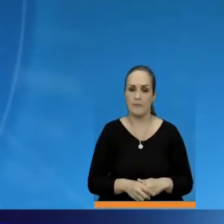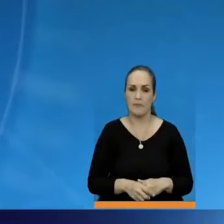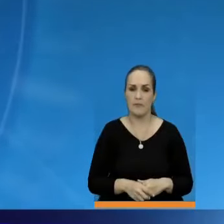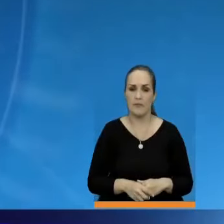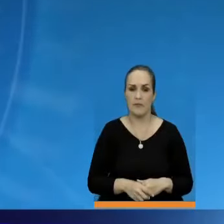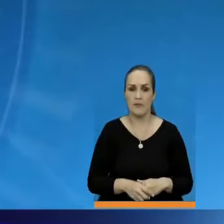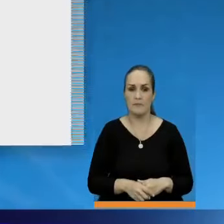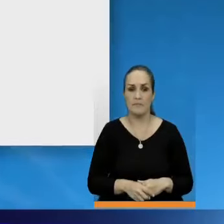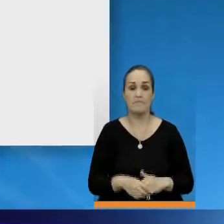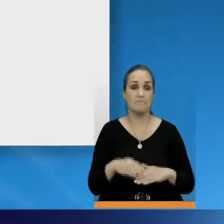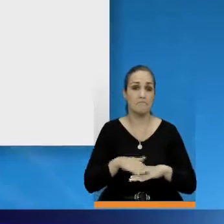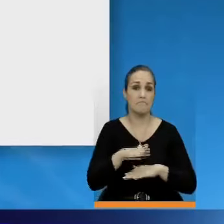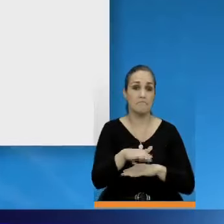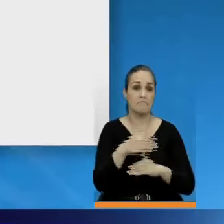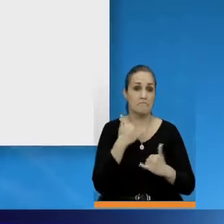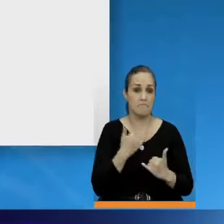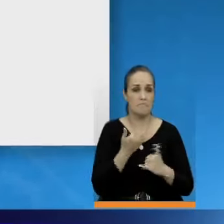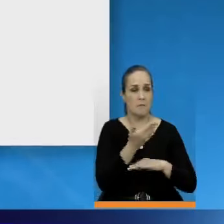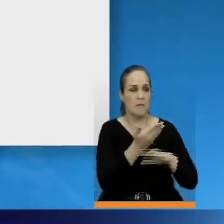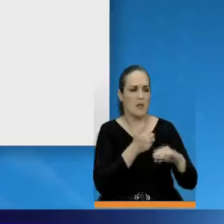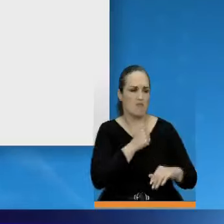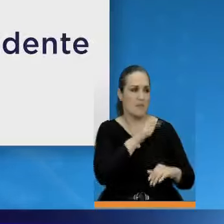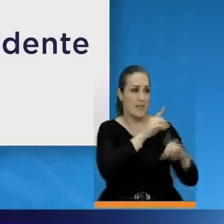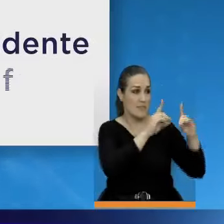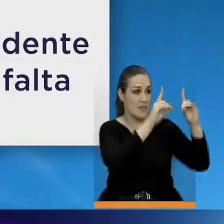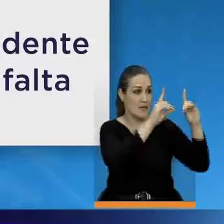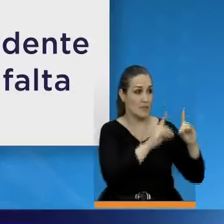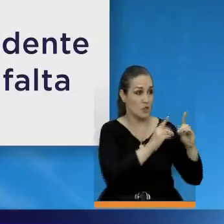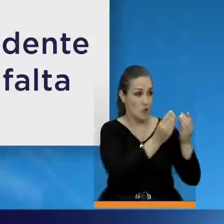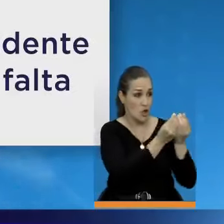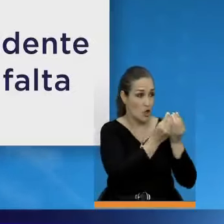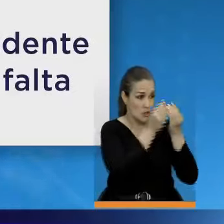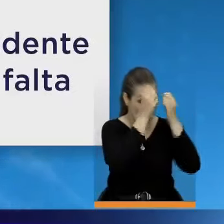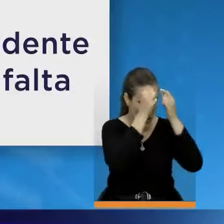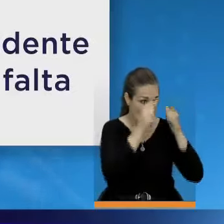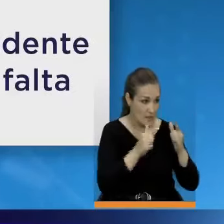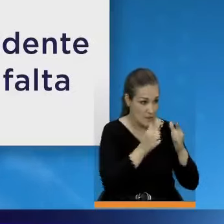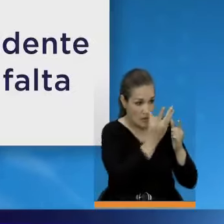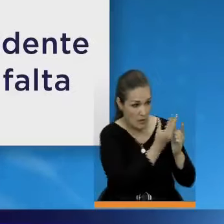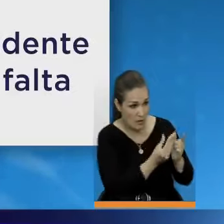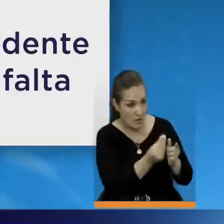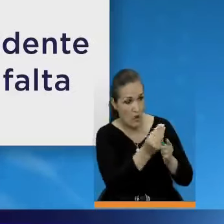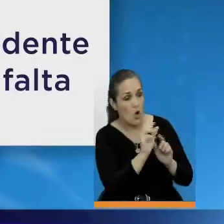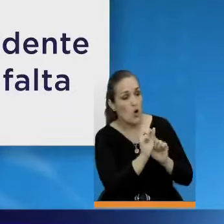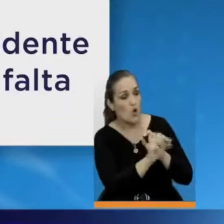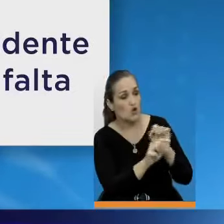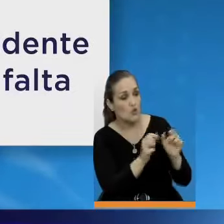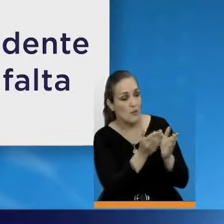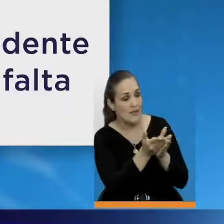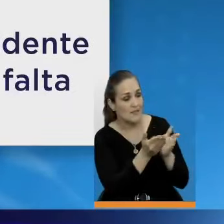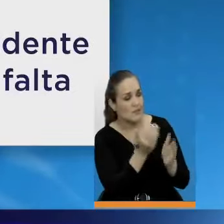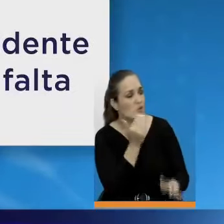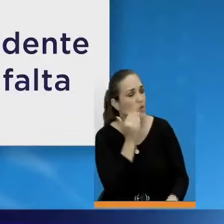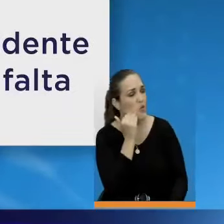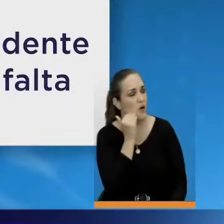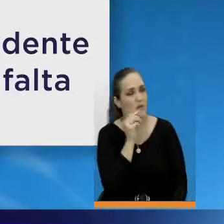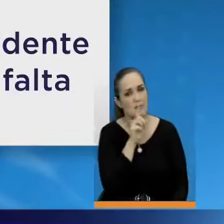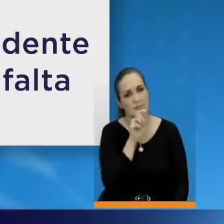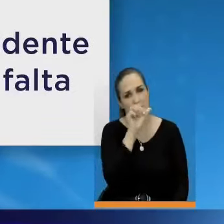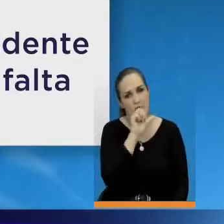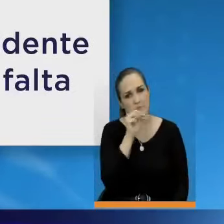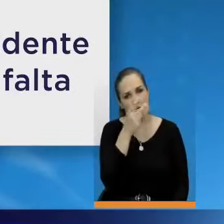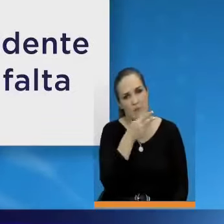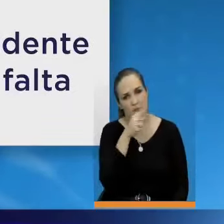En consecuencia, solicita dejar sin efectos la decisión adoptada por el Consejo de Estado, Sala de Consulta y Servicio Civil de fecha de 6 de agosto de